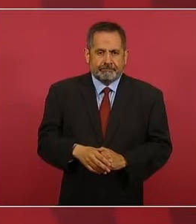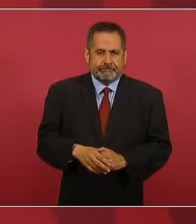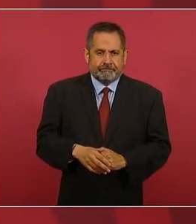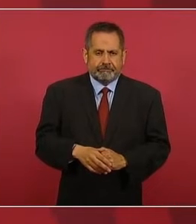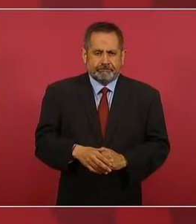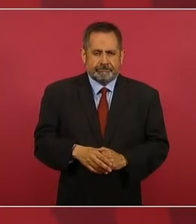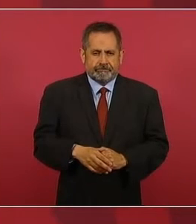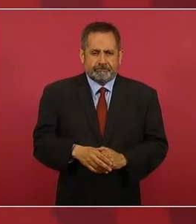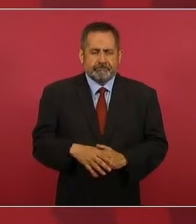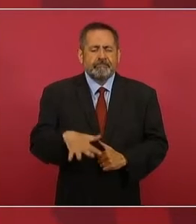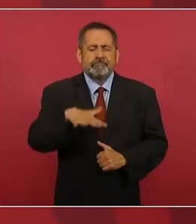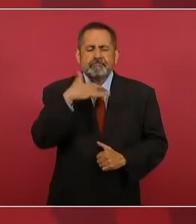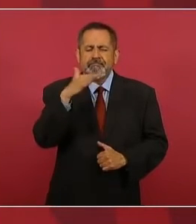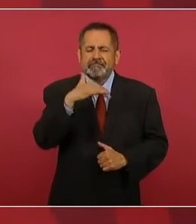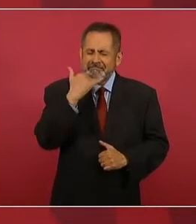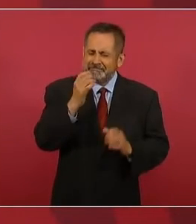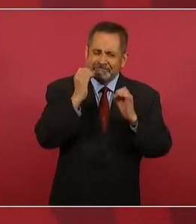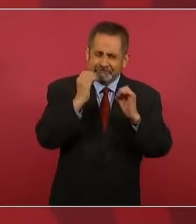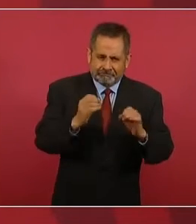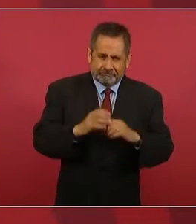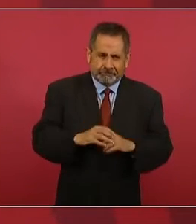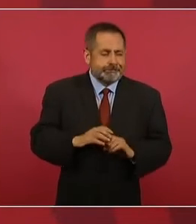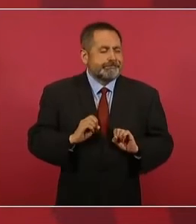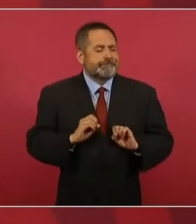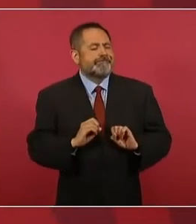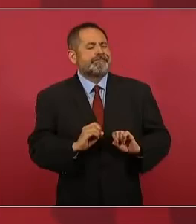Cero corrupción, cero impunidad.